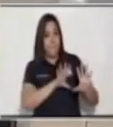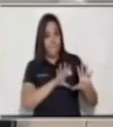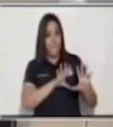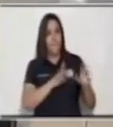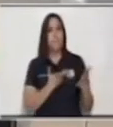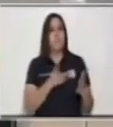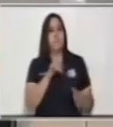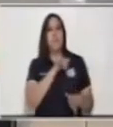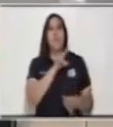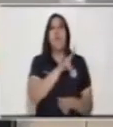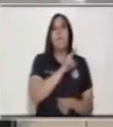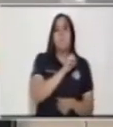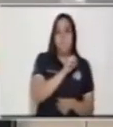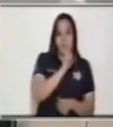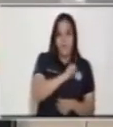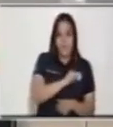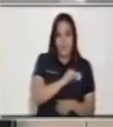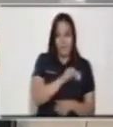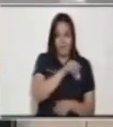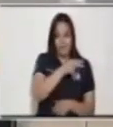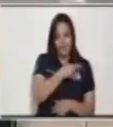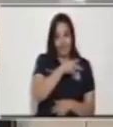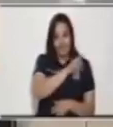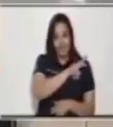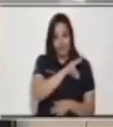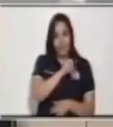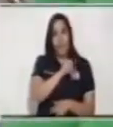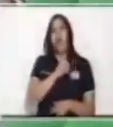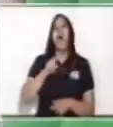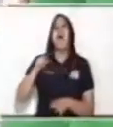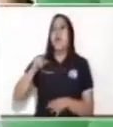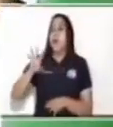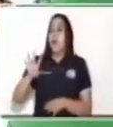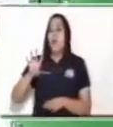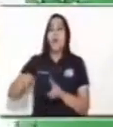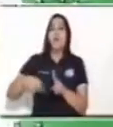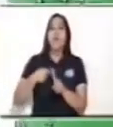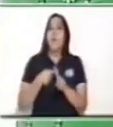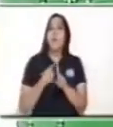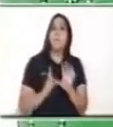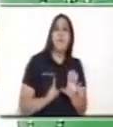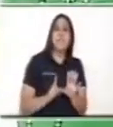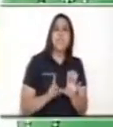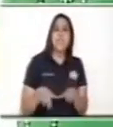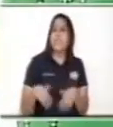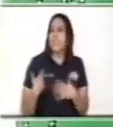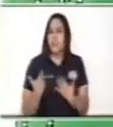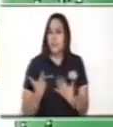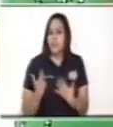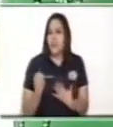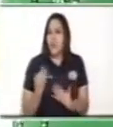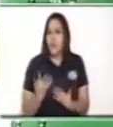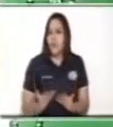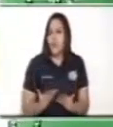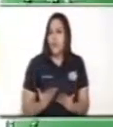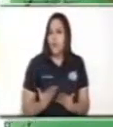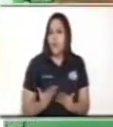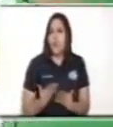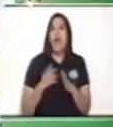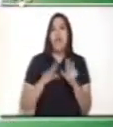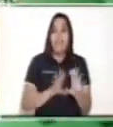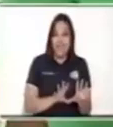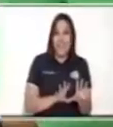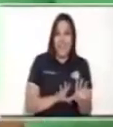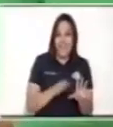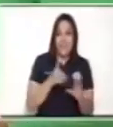Y eso es 20. Ahora voy a sumar el 4 y el 6. ¿Cuánto es 4 más 6? 10.